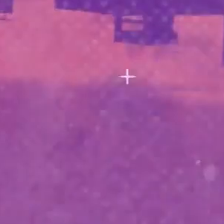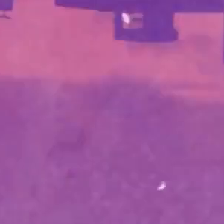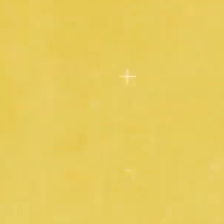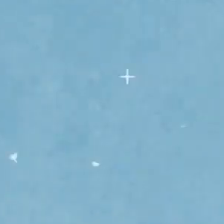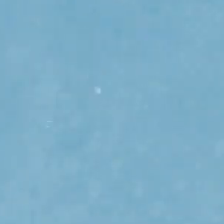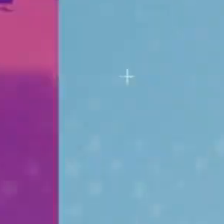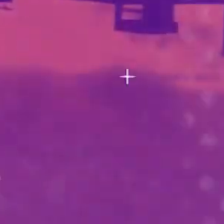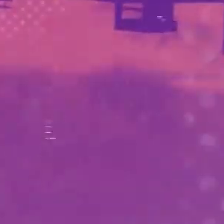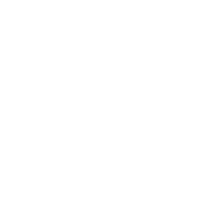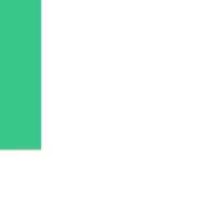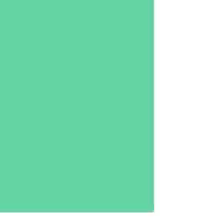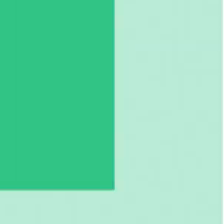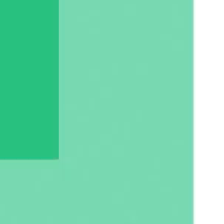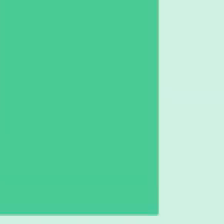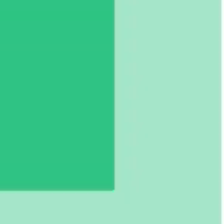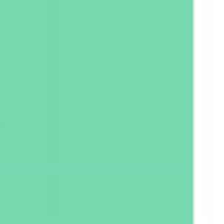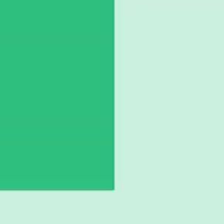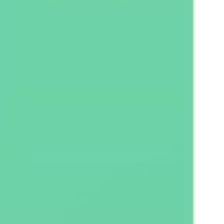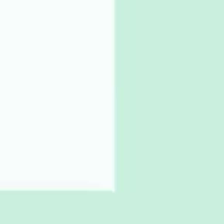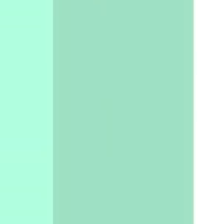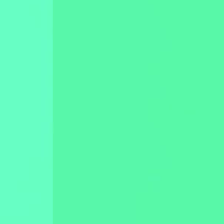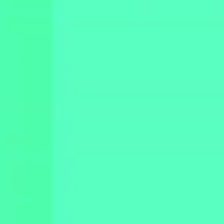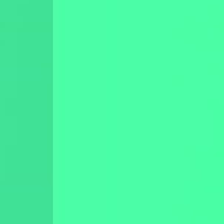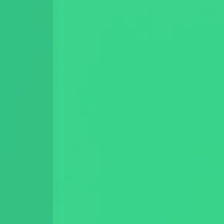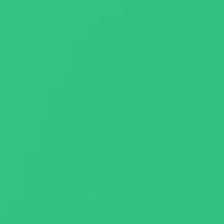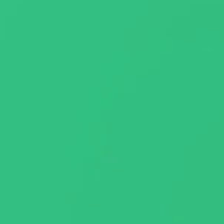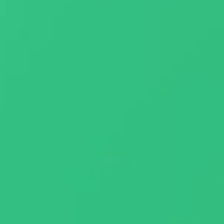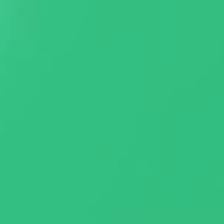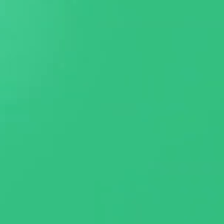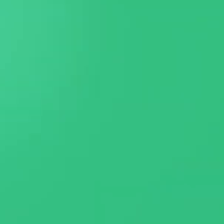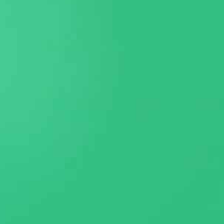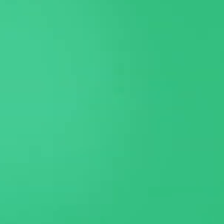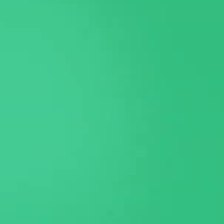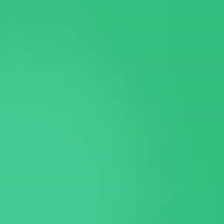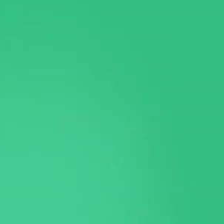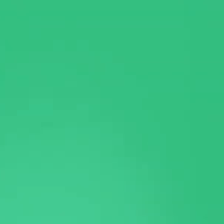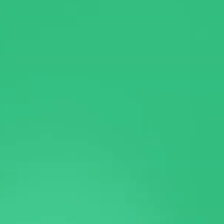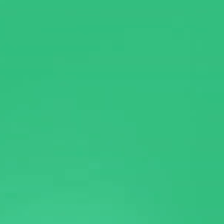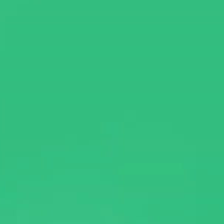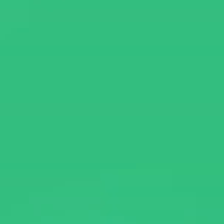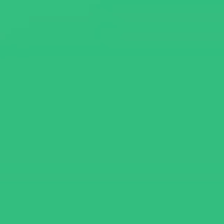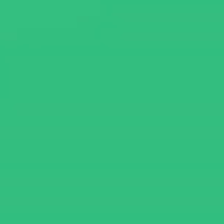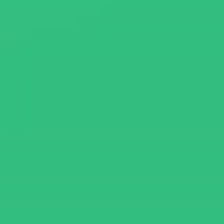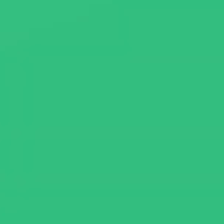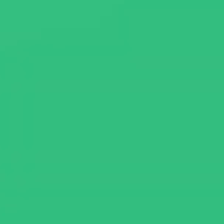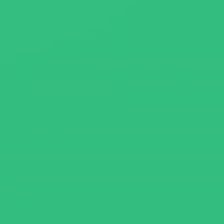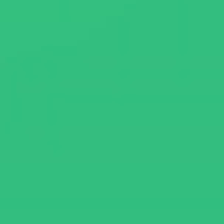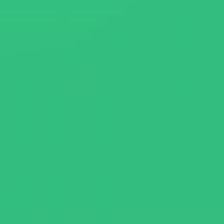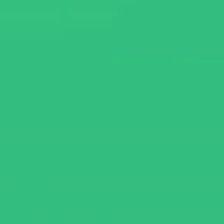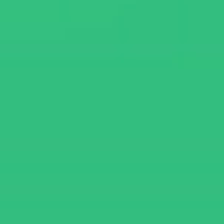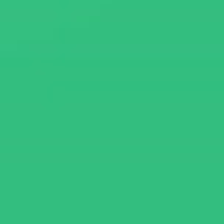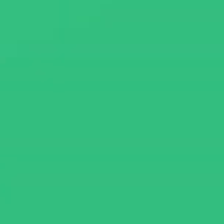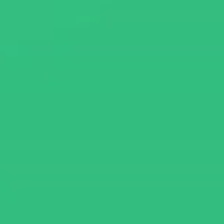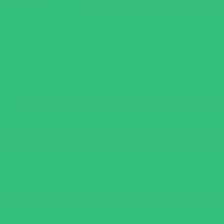I'm useless, but not for long. The future is coming on. It's coming on. It's